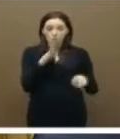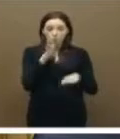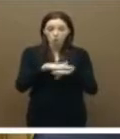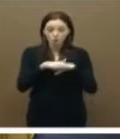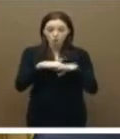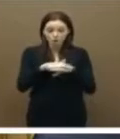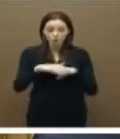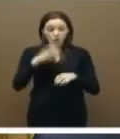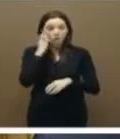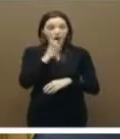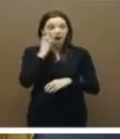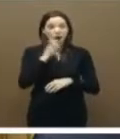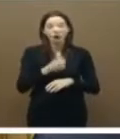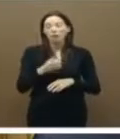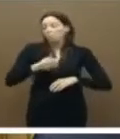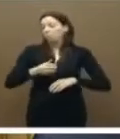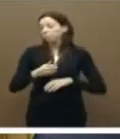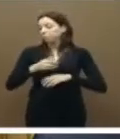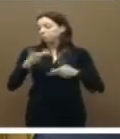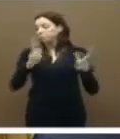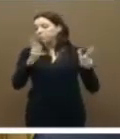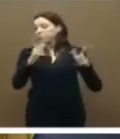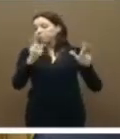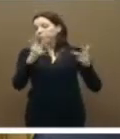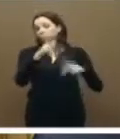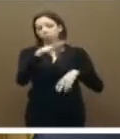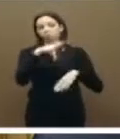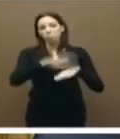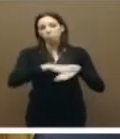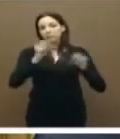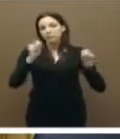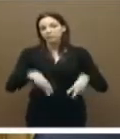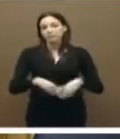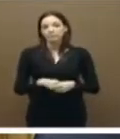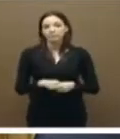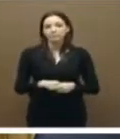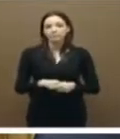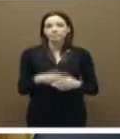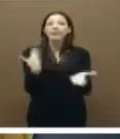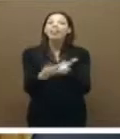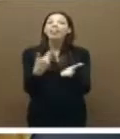Gobierno de Rajoy, que les permitió incumplir. Datos.